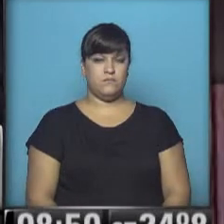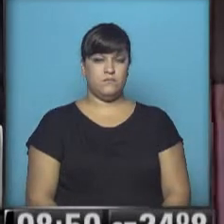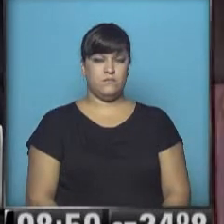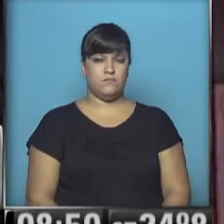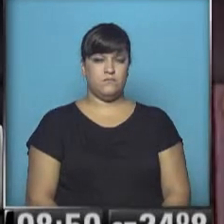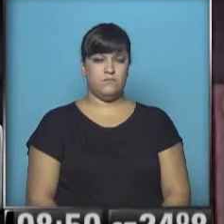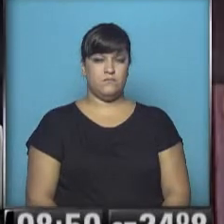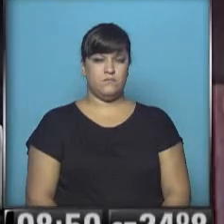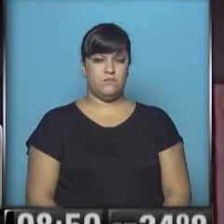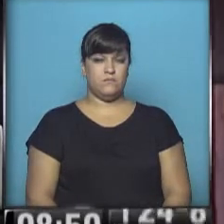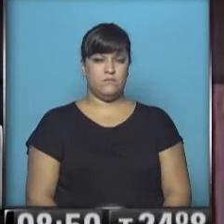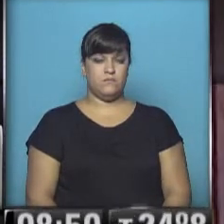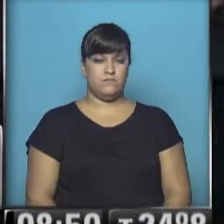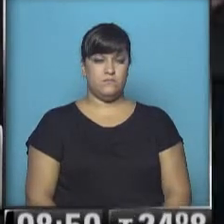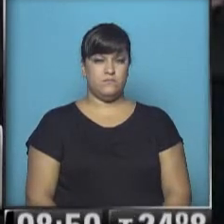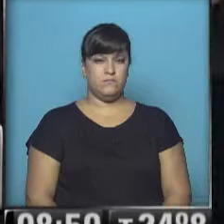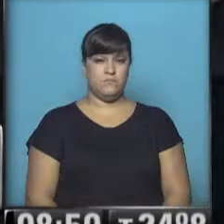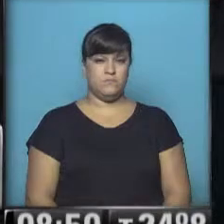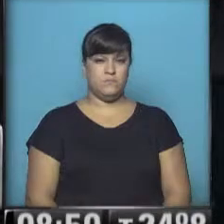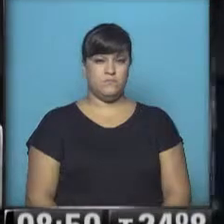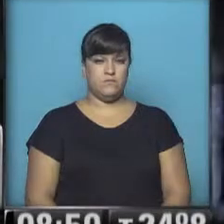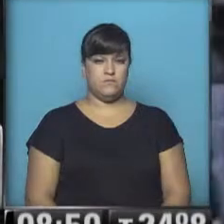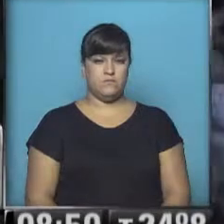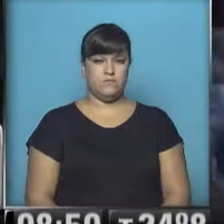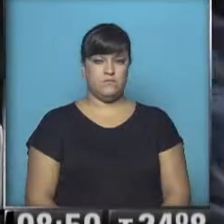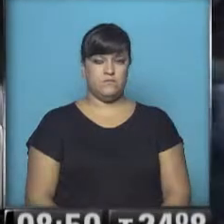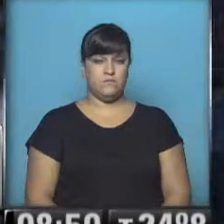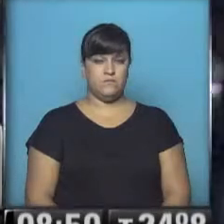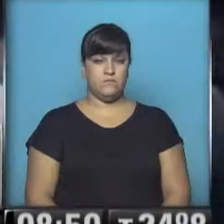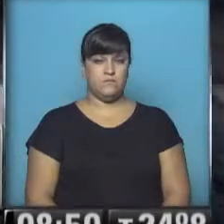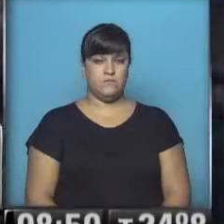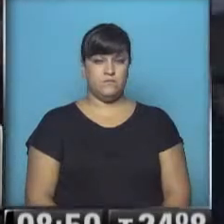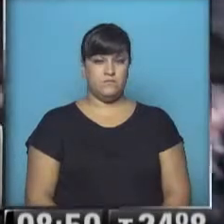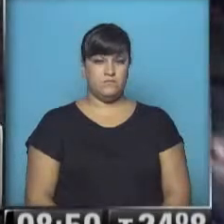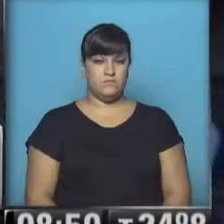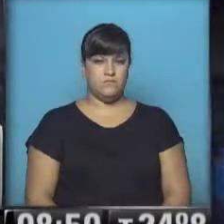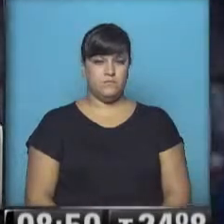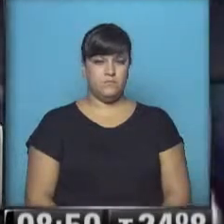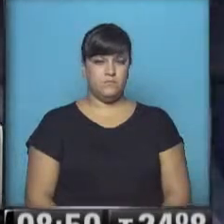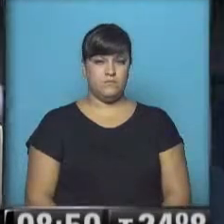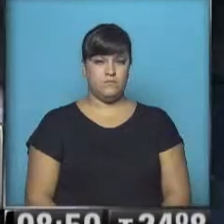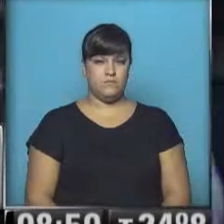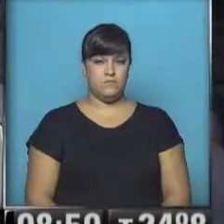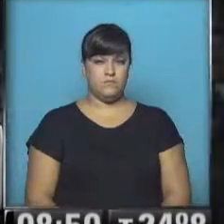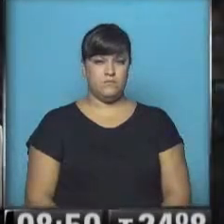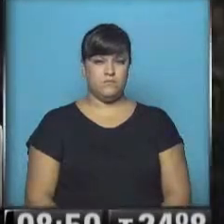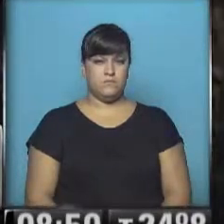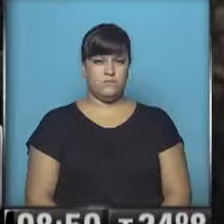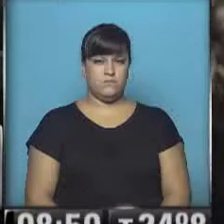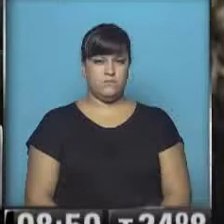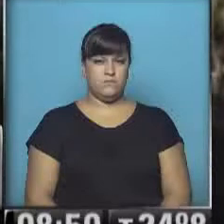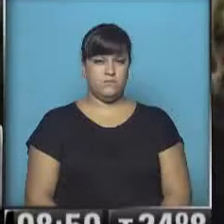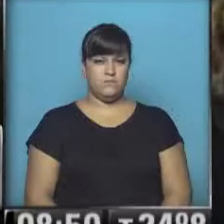vagones donde en la cndh ya estilito cita su catastrófico aquino europa dejó más veloz